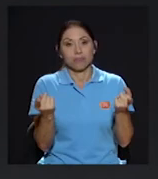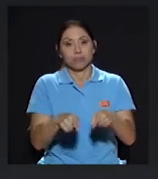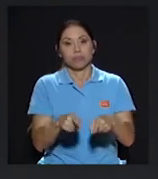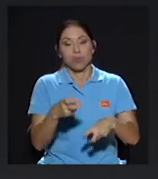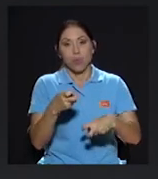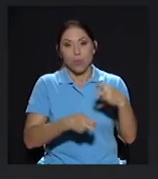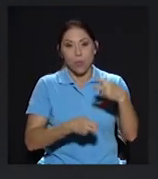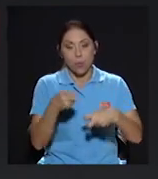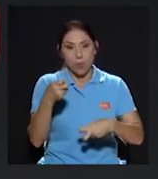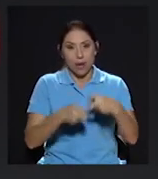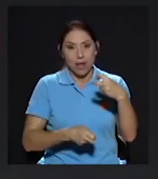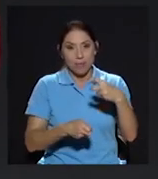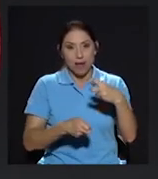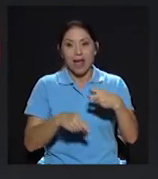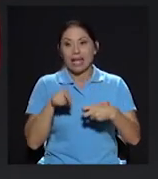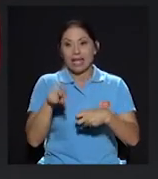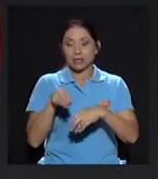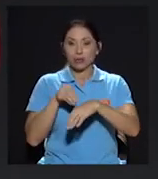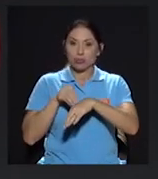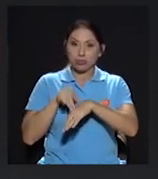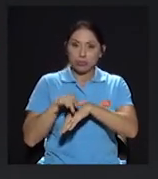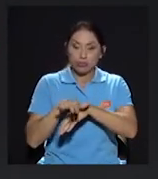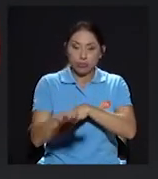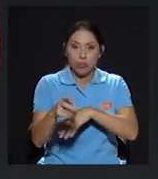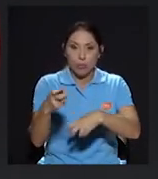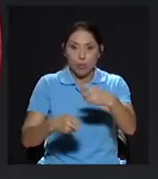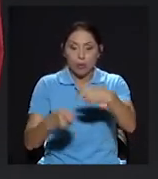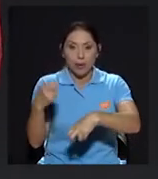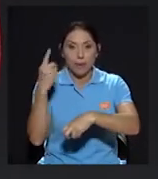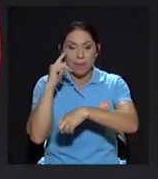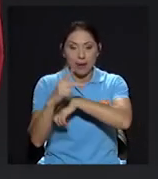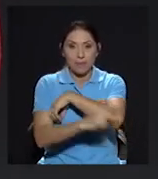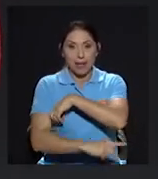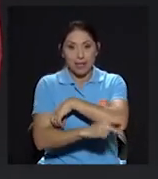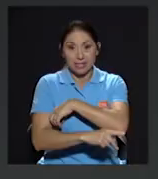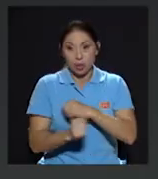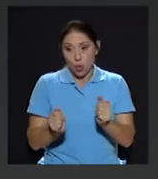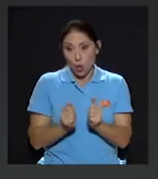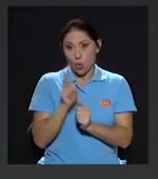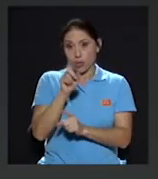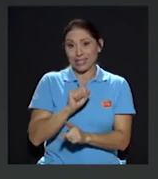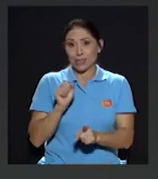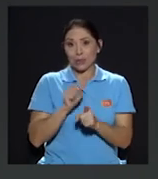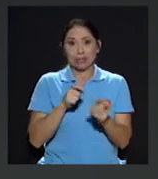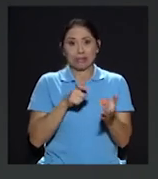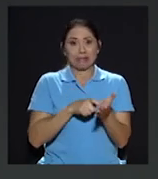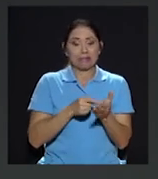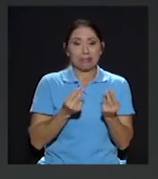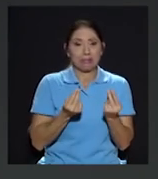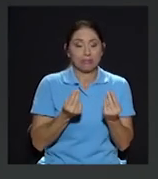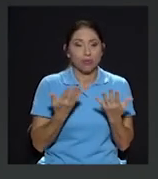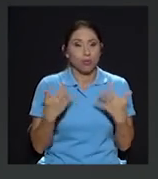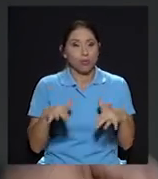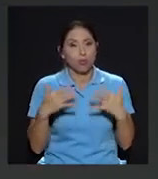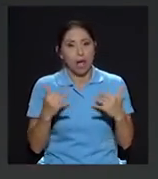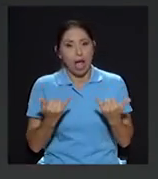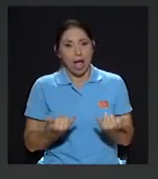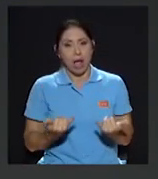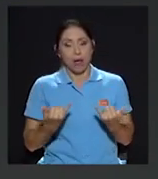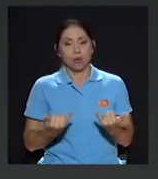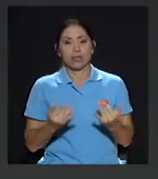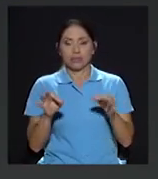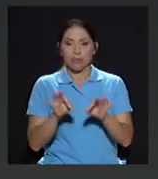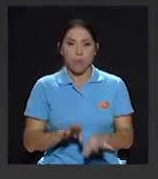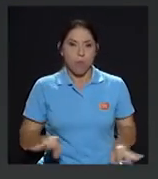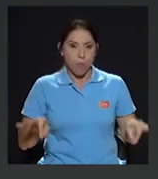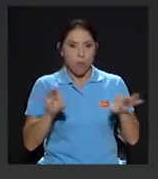para un país que tiene una crisis fiscal como la que tiene es relevante entonces ahí hay una tarea importante otra